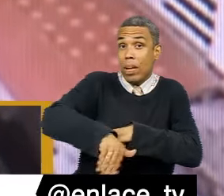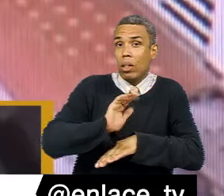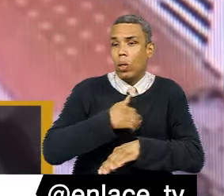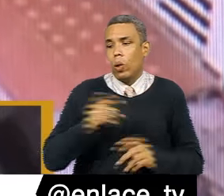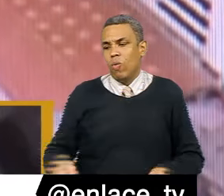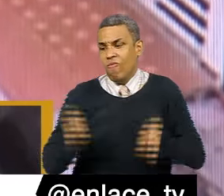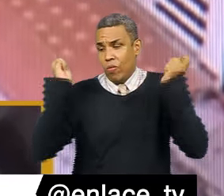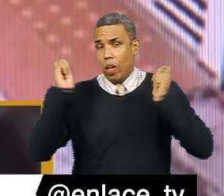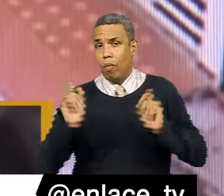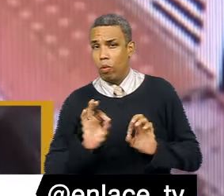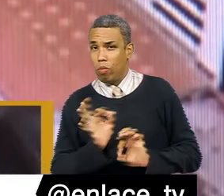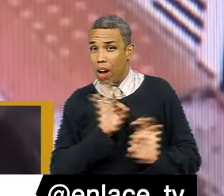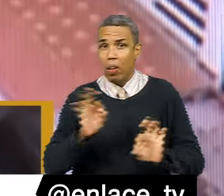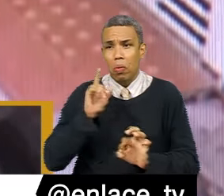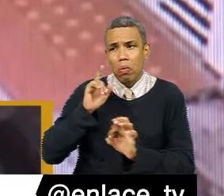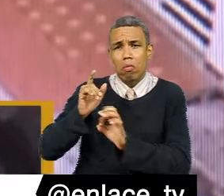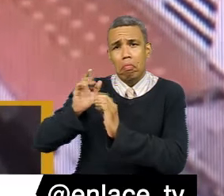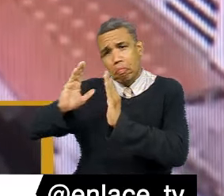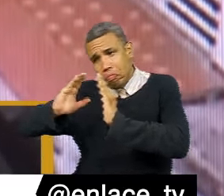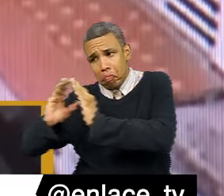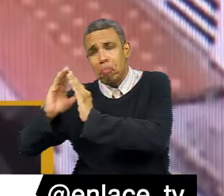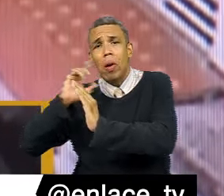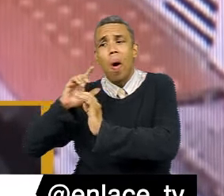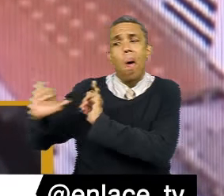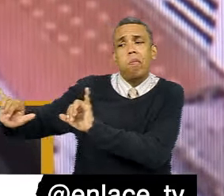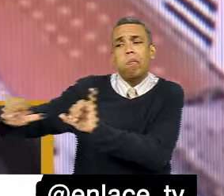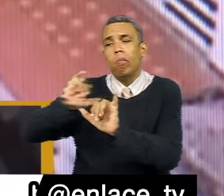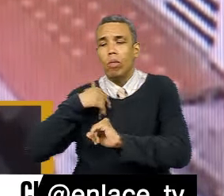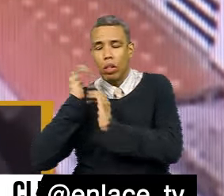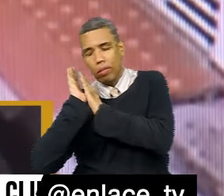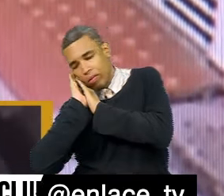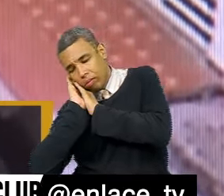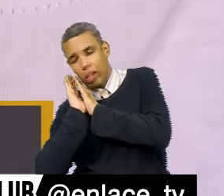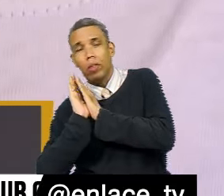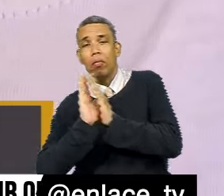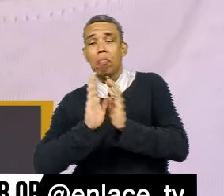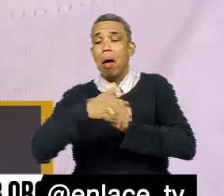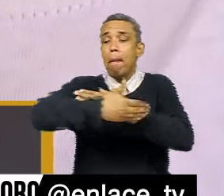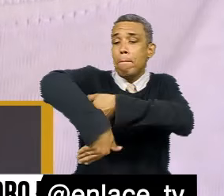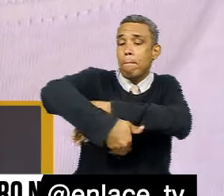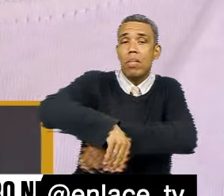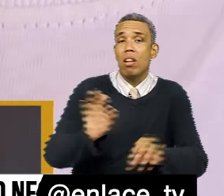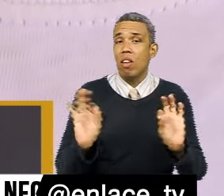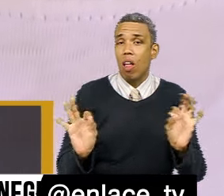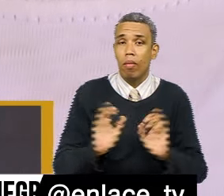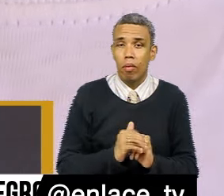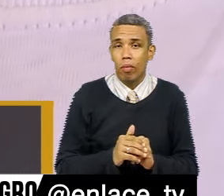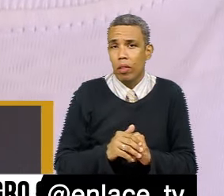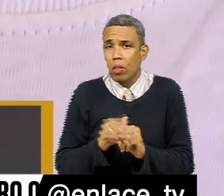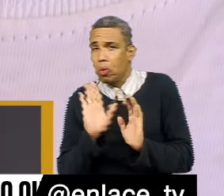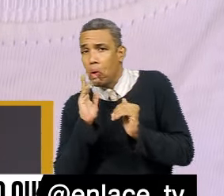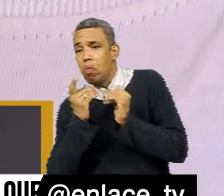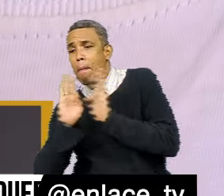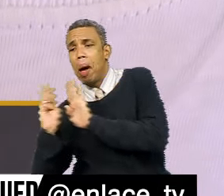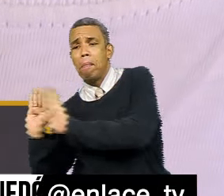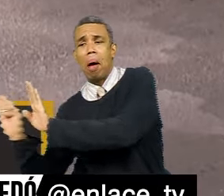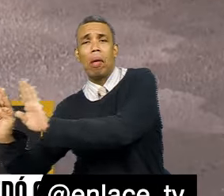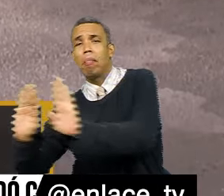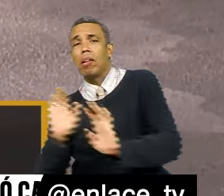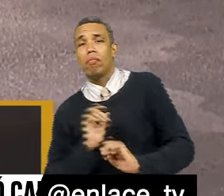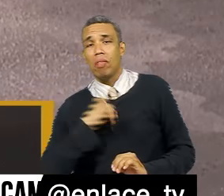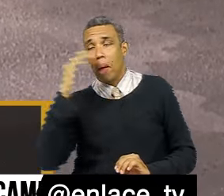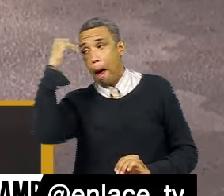durmiendo, descansando entre sus casas, y ellos ahí solo, una sola casa de vecinos fueron los que se enteraron del asunto, de lo que estaba